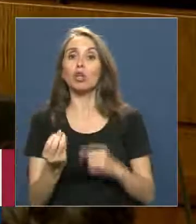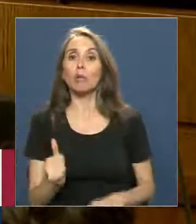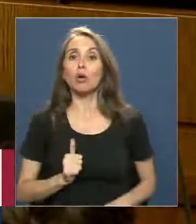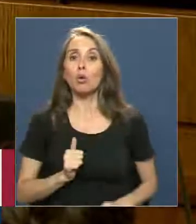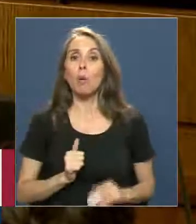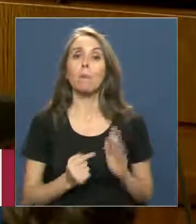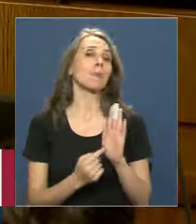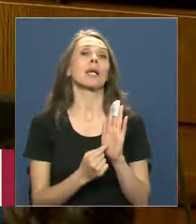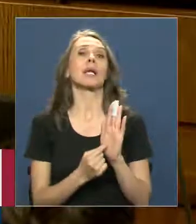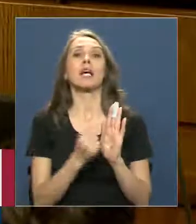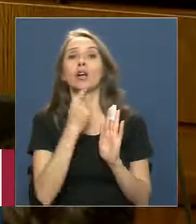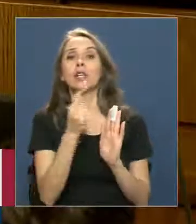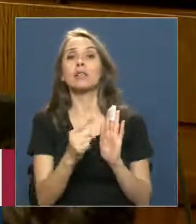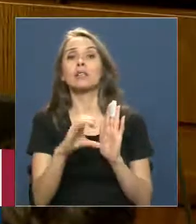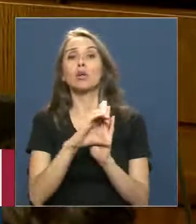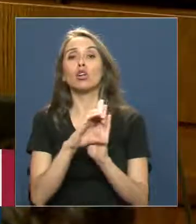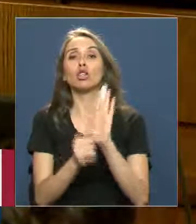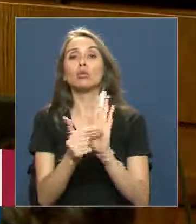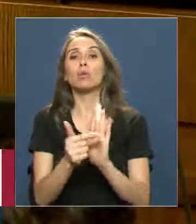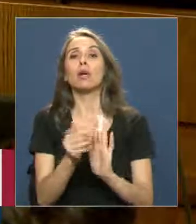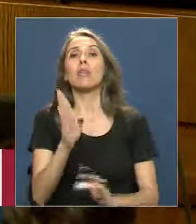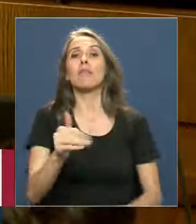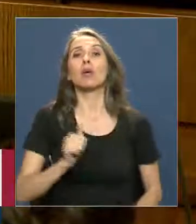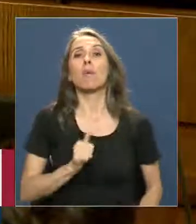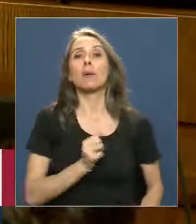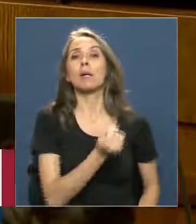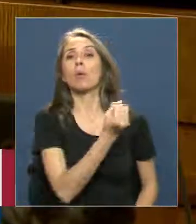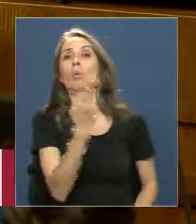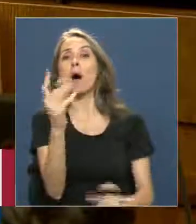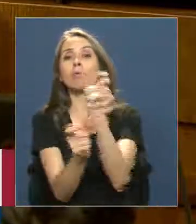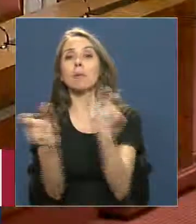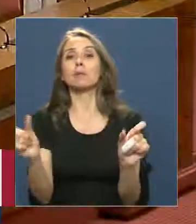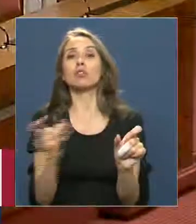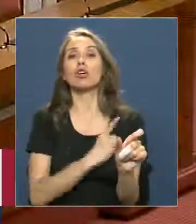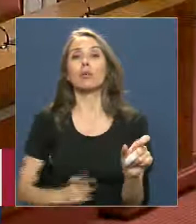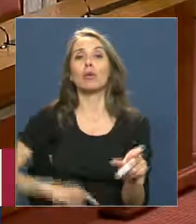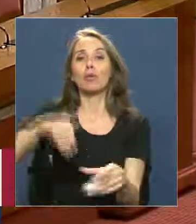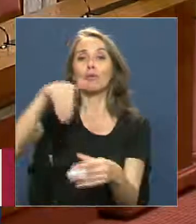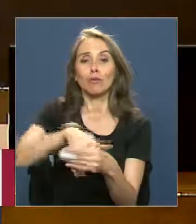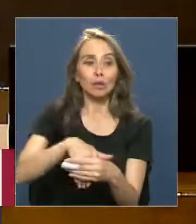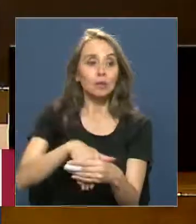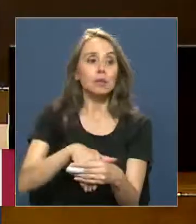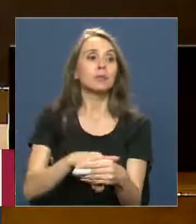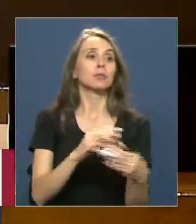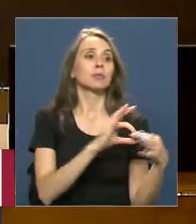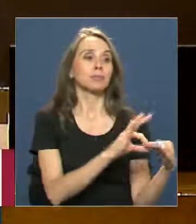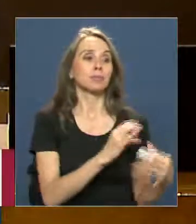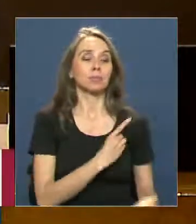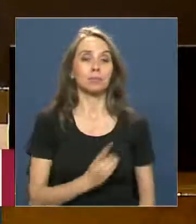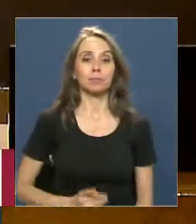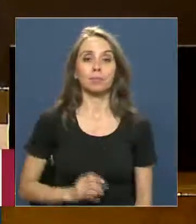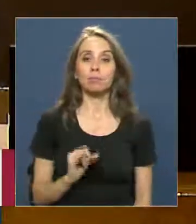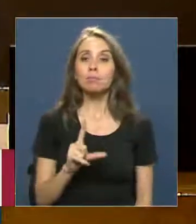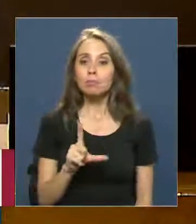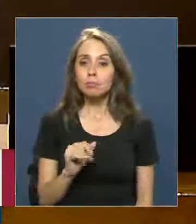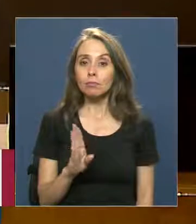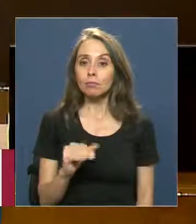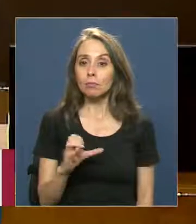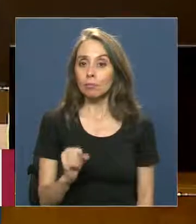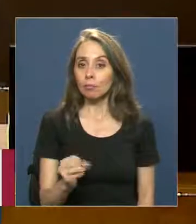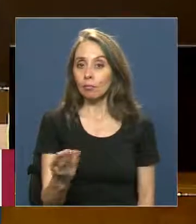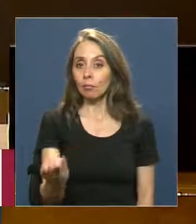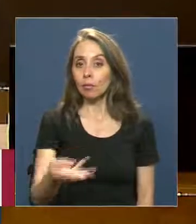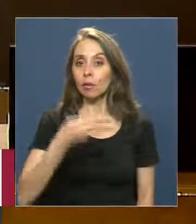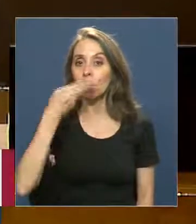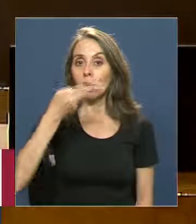de los quórums parlamentarios. Gracias, presidente. Gracias, diputado de la Vaca. De inmediato le entrego el uso